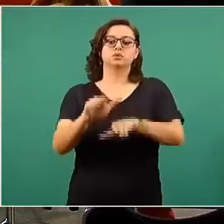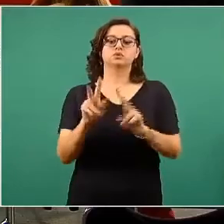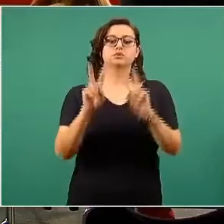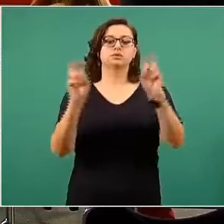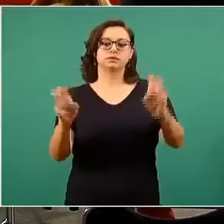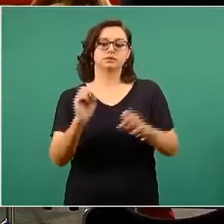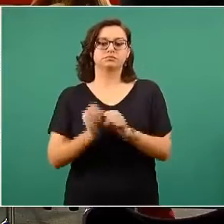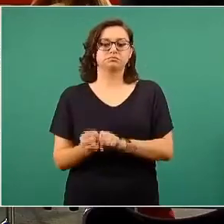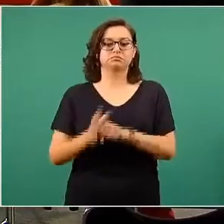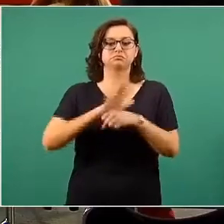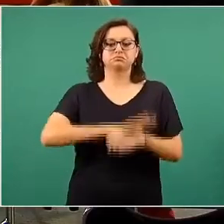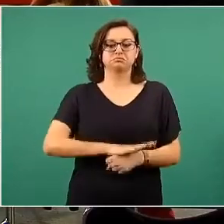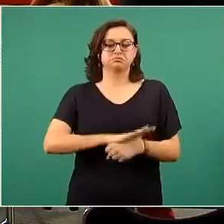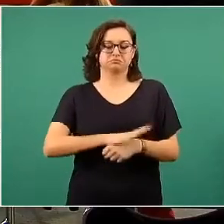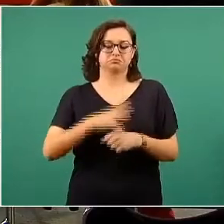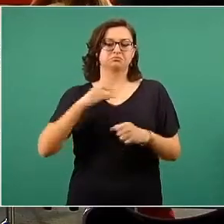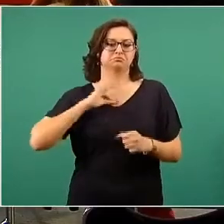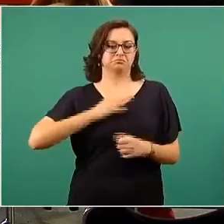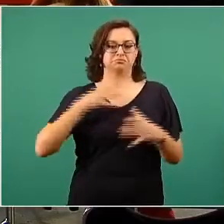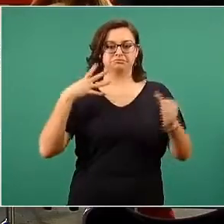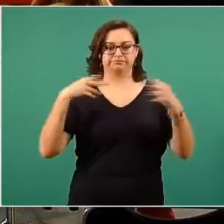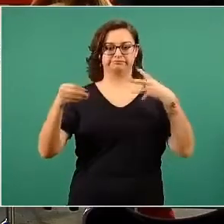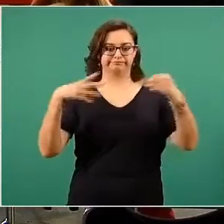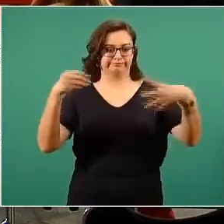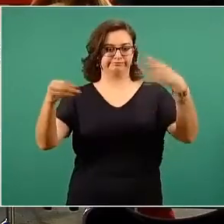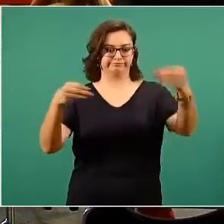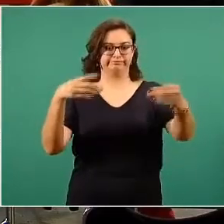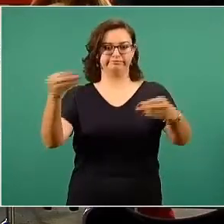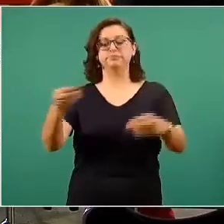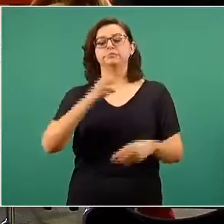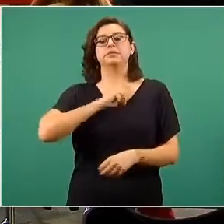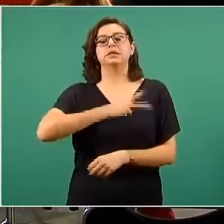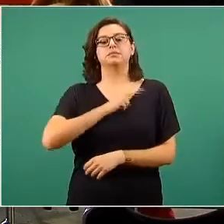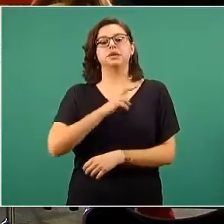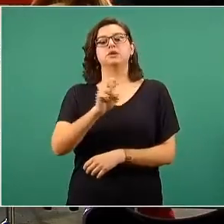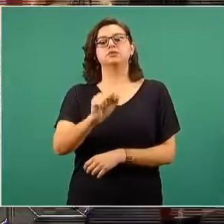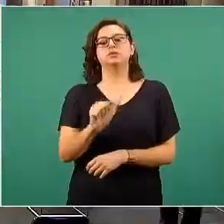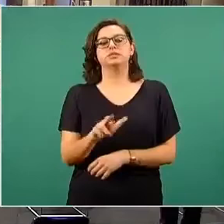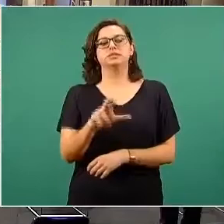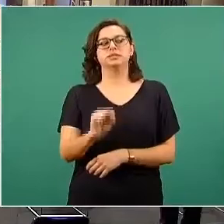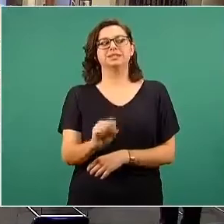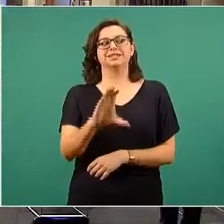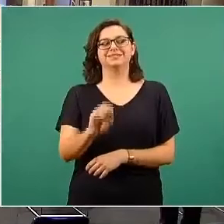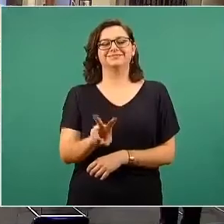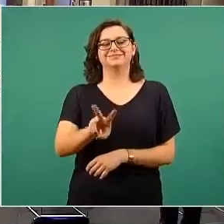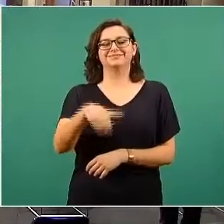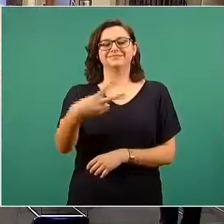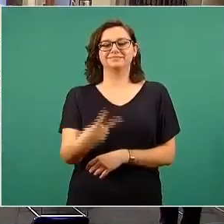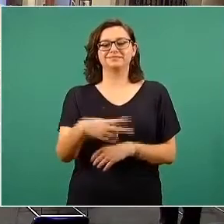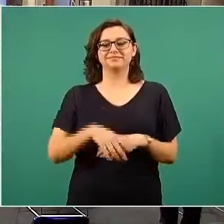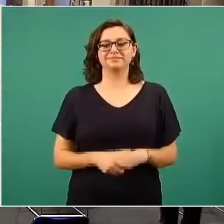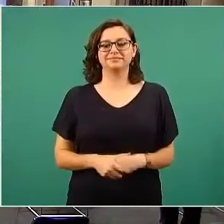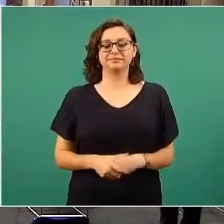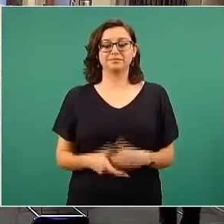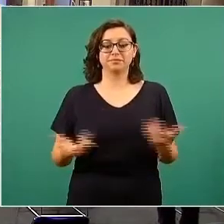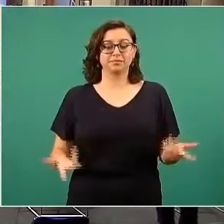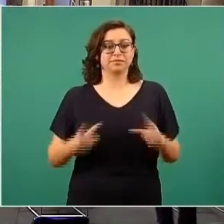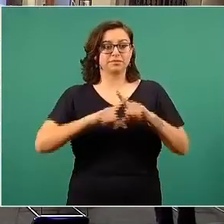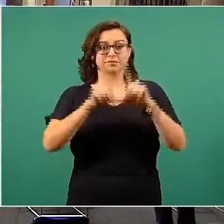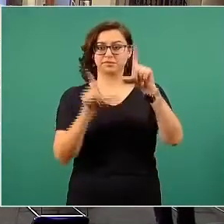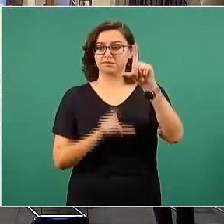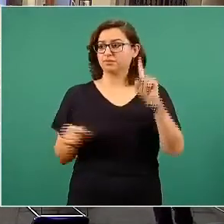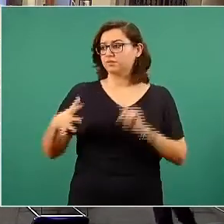COVID-19, la pandemia causada por el virus SARS-CoV-2. Hoy vamos a presentar sencillamente el estado que guarda la epidemia en